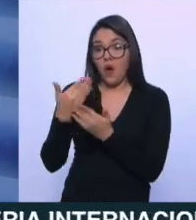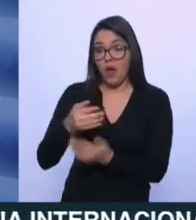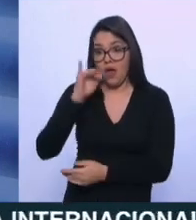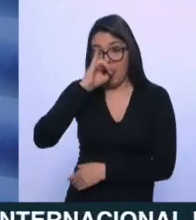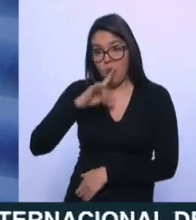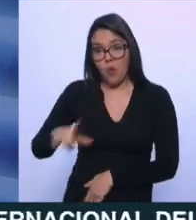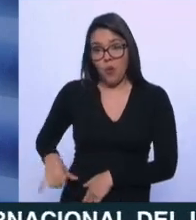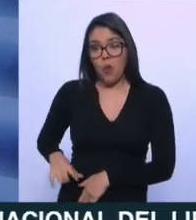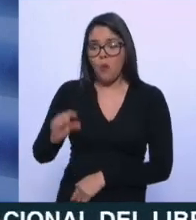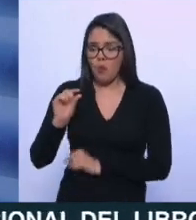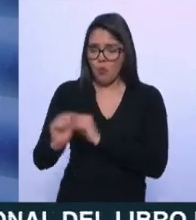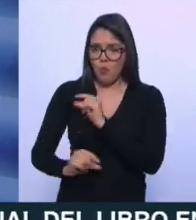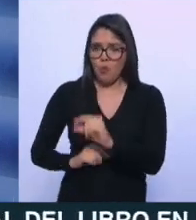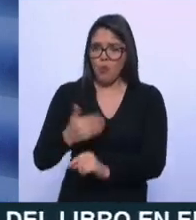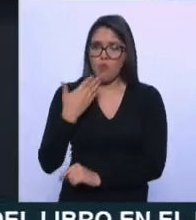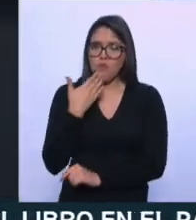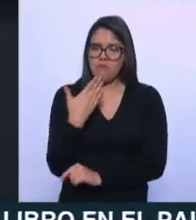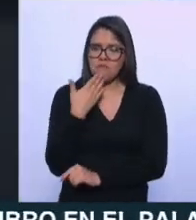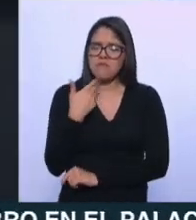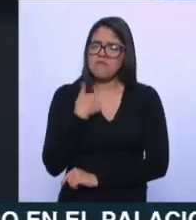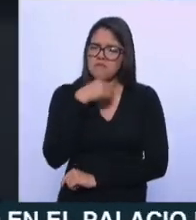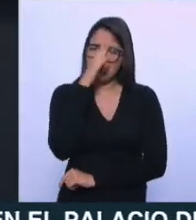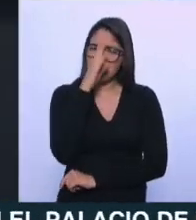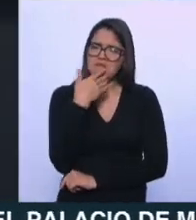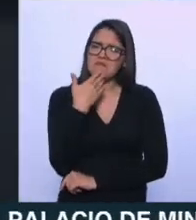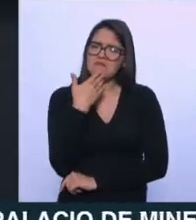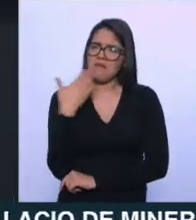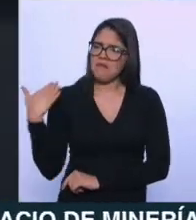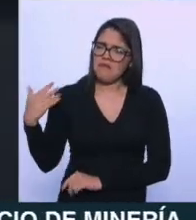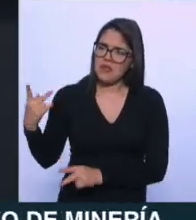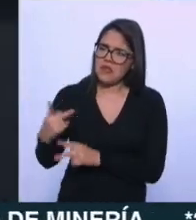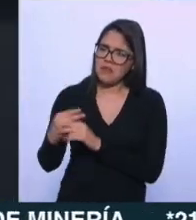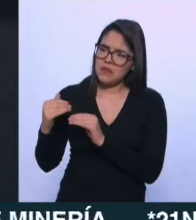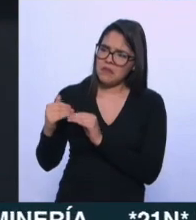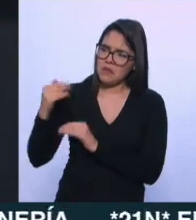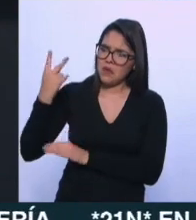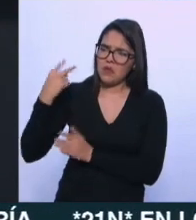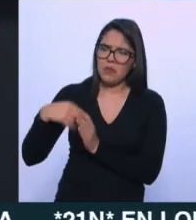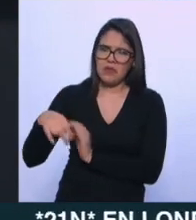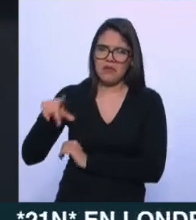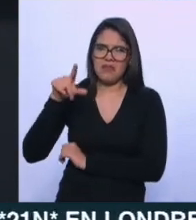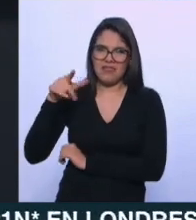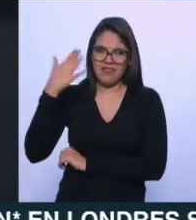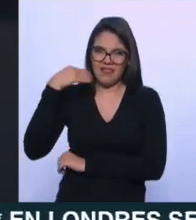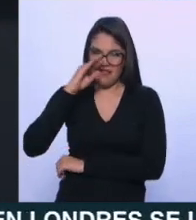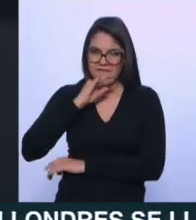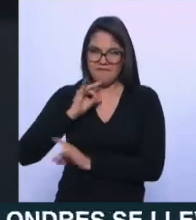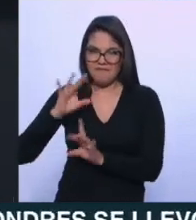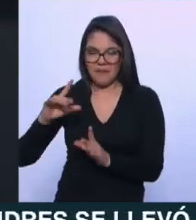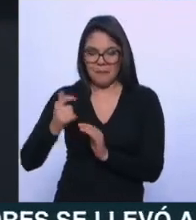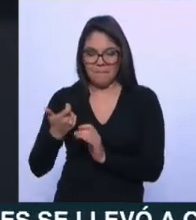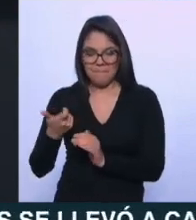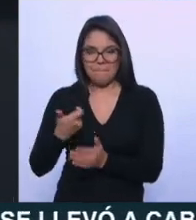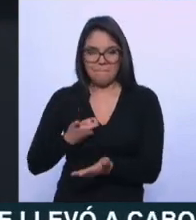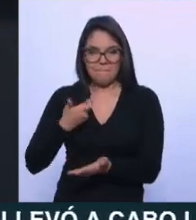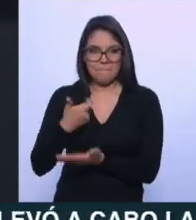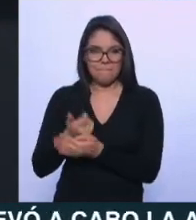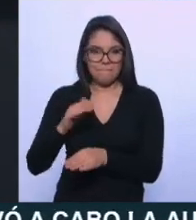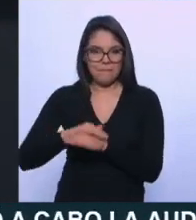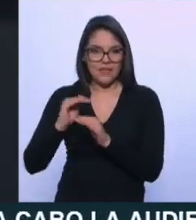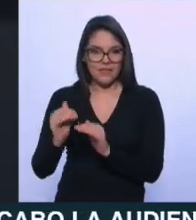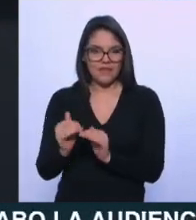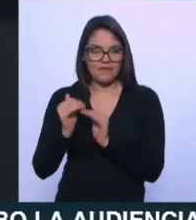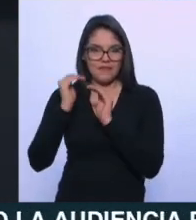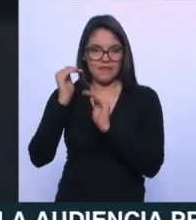gobierno al no dejarse extorsionar. El último aumento que hubo fue en 2017 con Mancera en